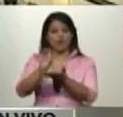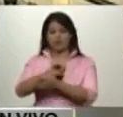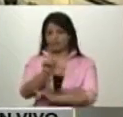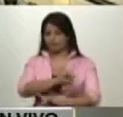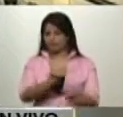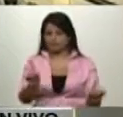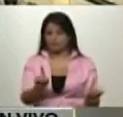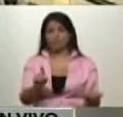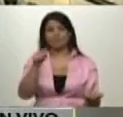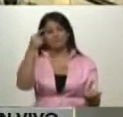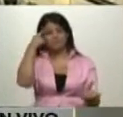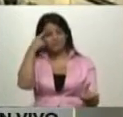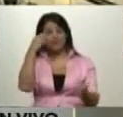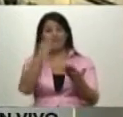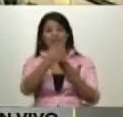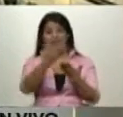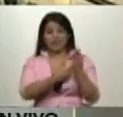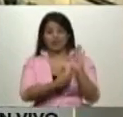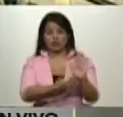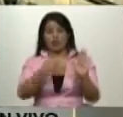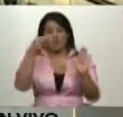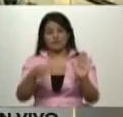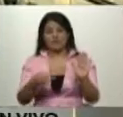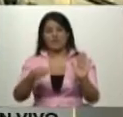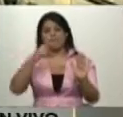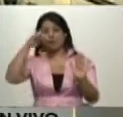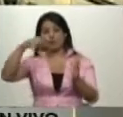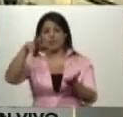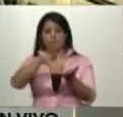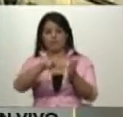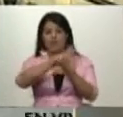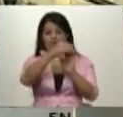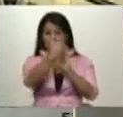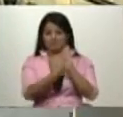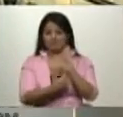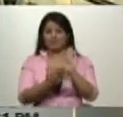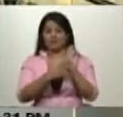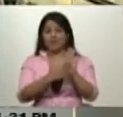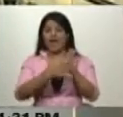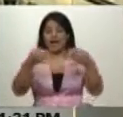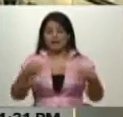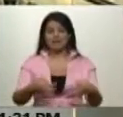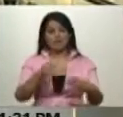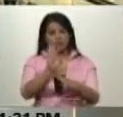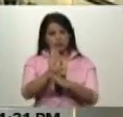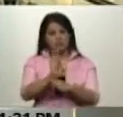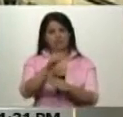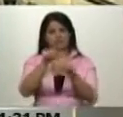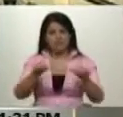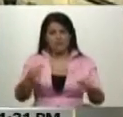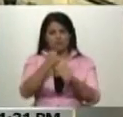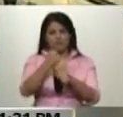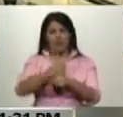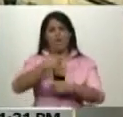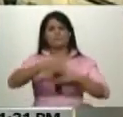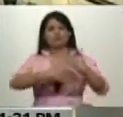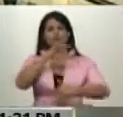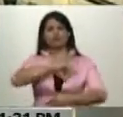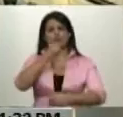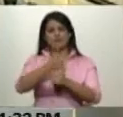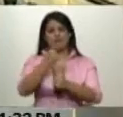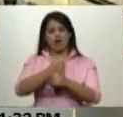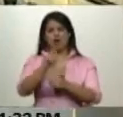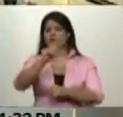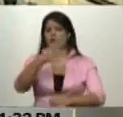de este decreto con rango, valor y fuerza de ley. En consecuencia y como garantía de la estabilidad en el proceso social del trabajo, no se